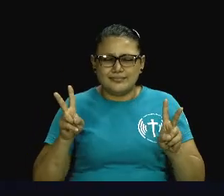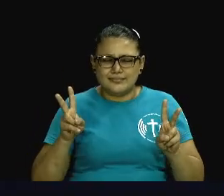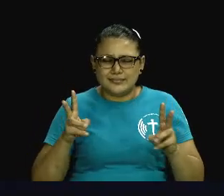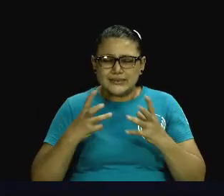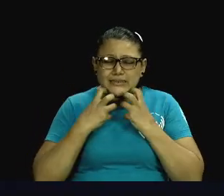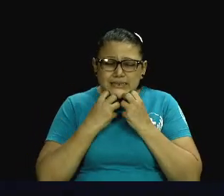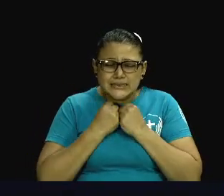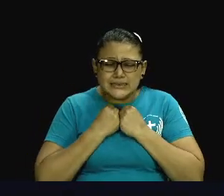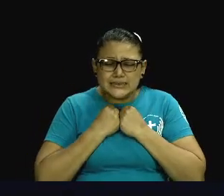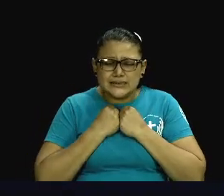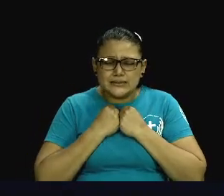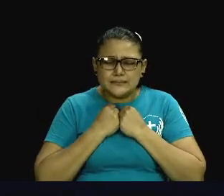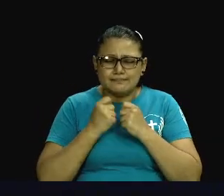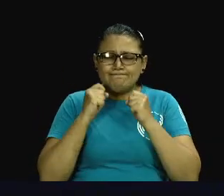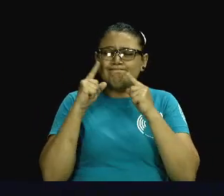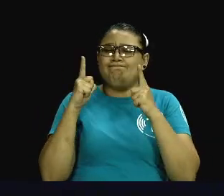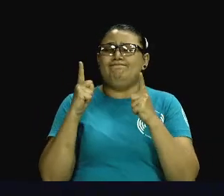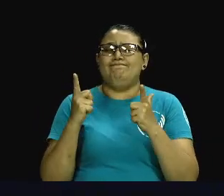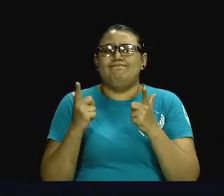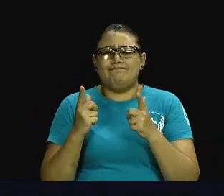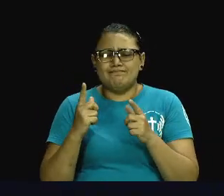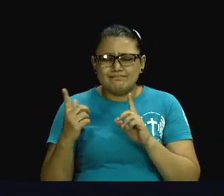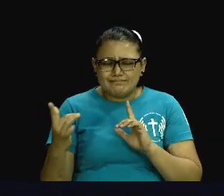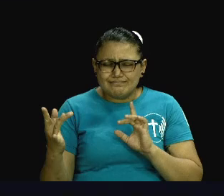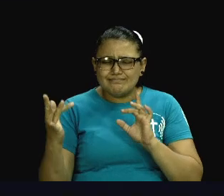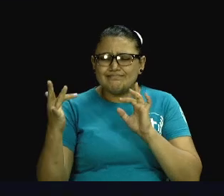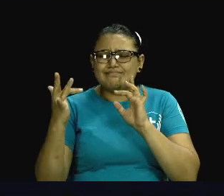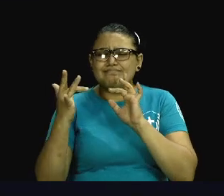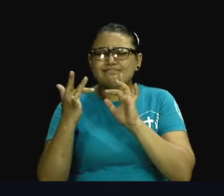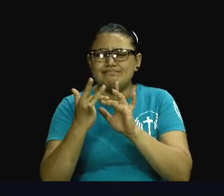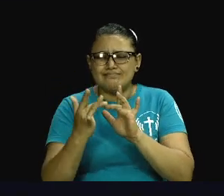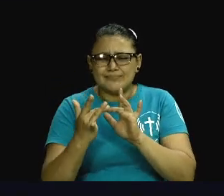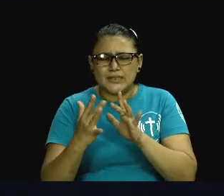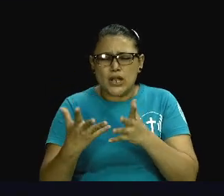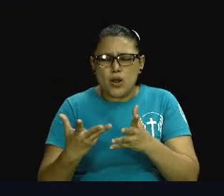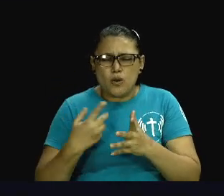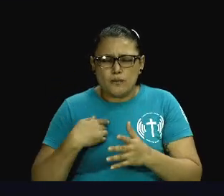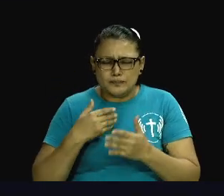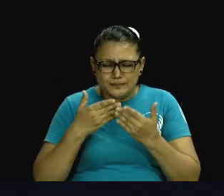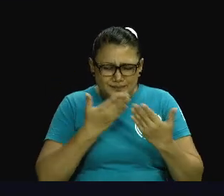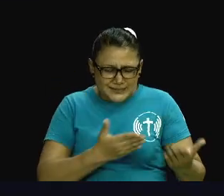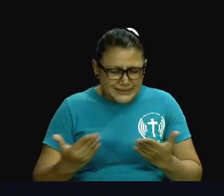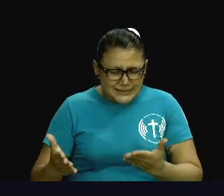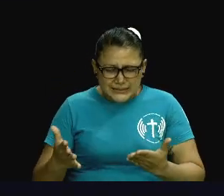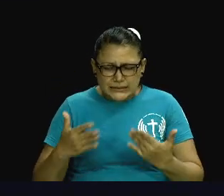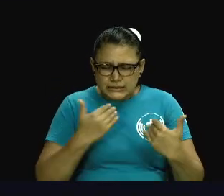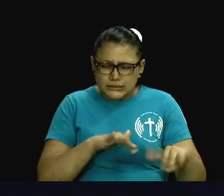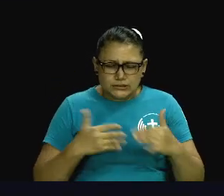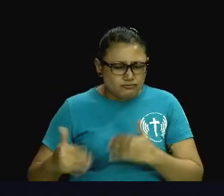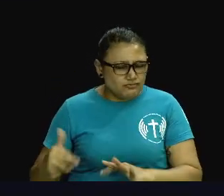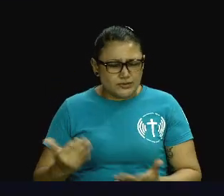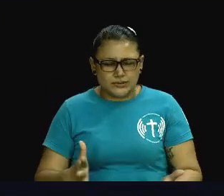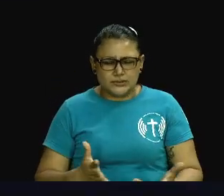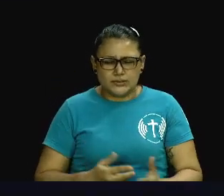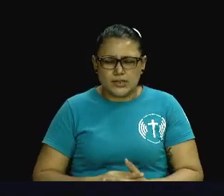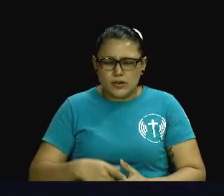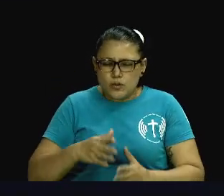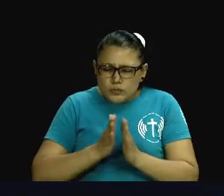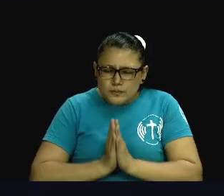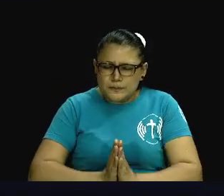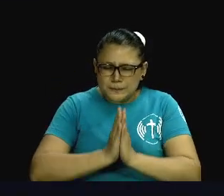esto despertar y encontrarnos con algo diferente oramos señor con fe